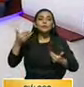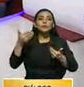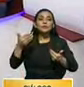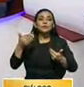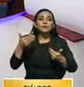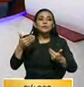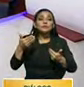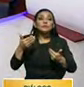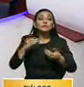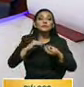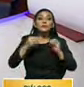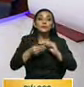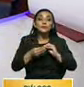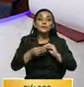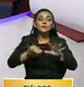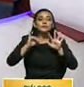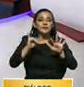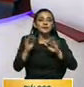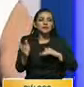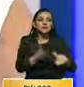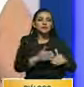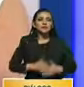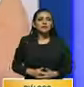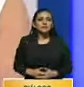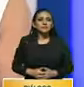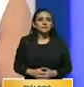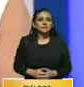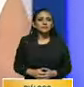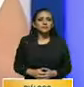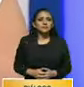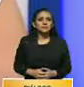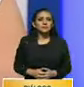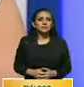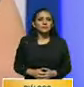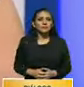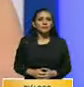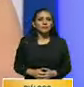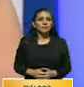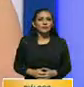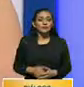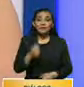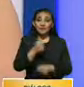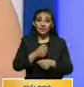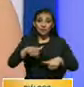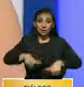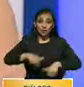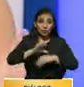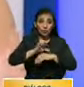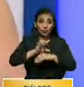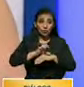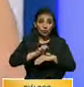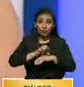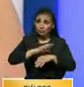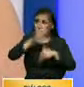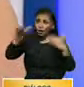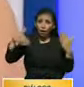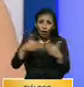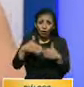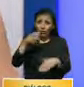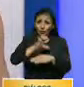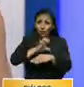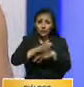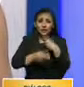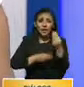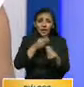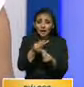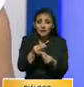Cristiano. 1:30, corre su tiempo. ¿Que cómo no puede haber empleo en un país que lo tiene todo? Fácil. Ahogaron